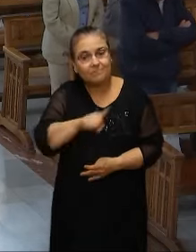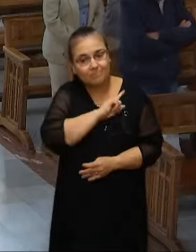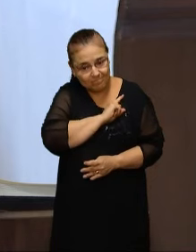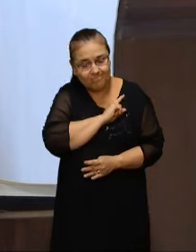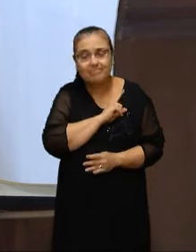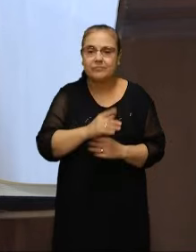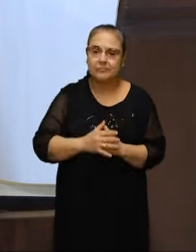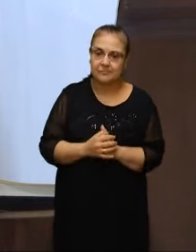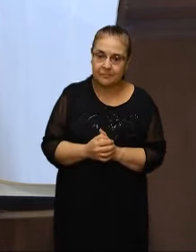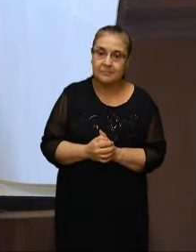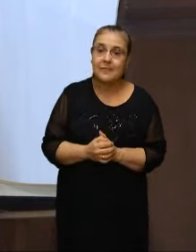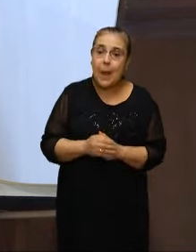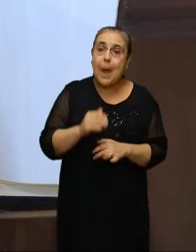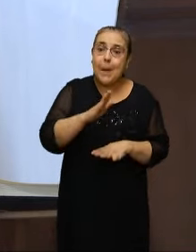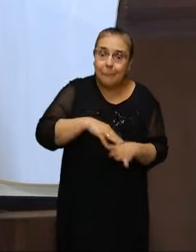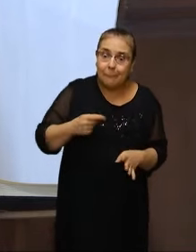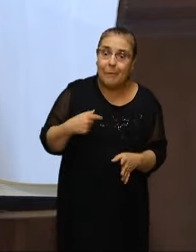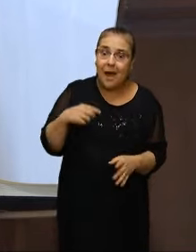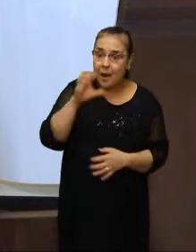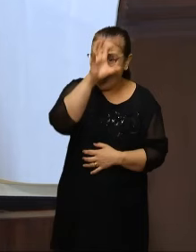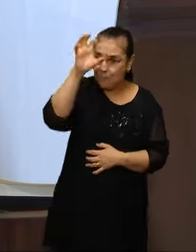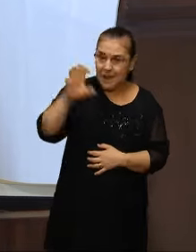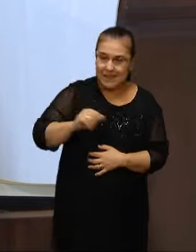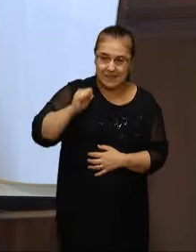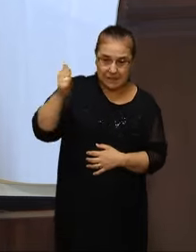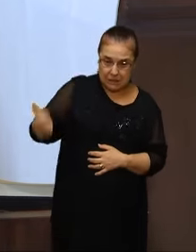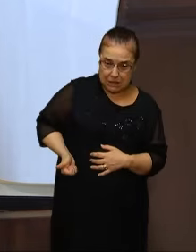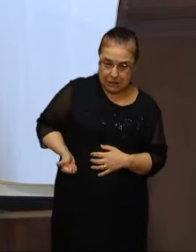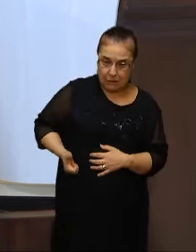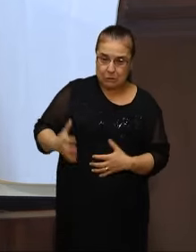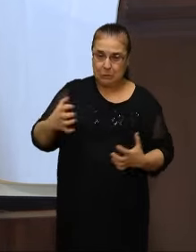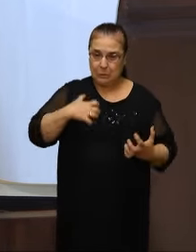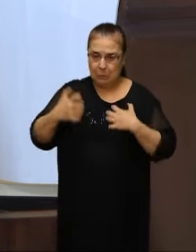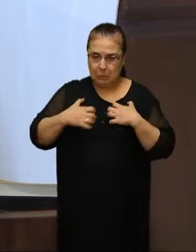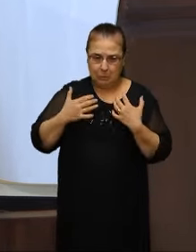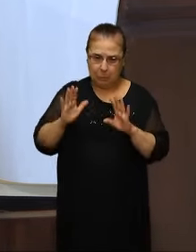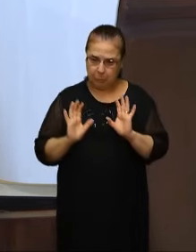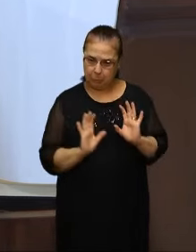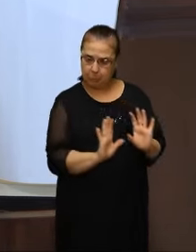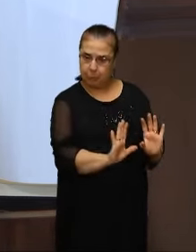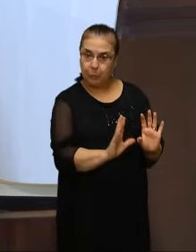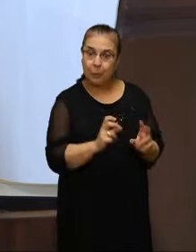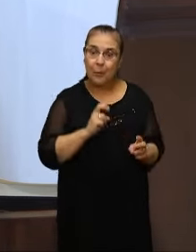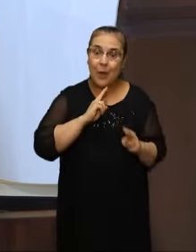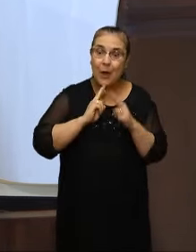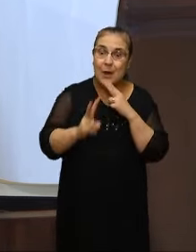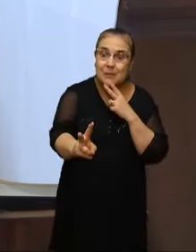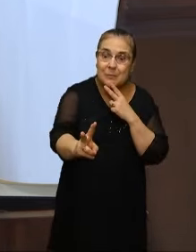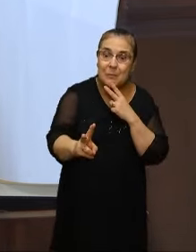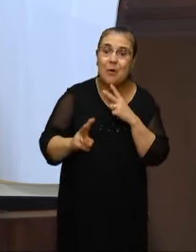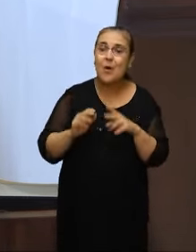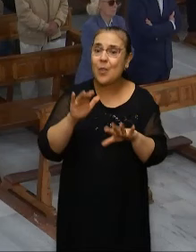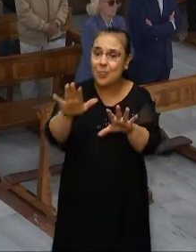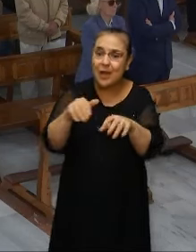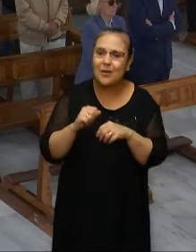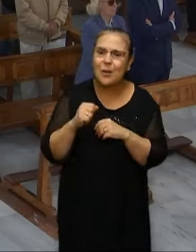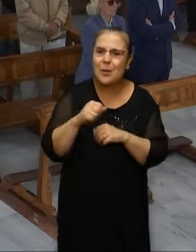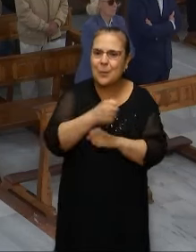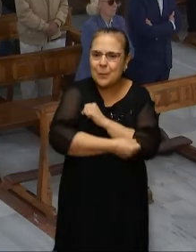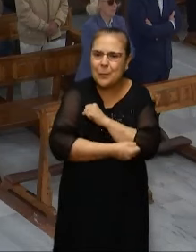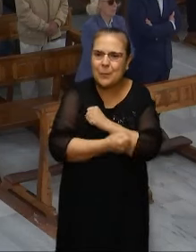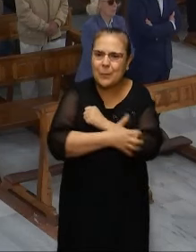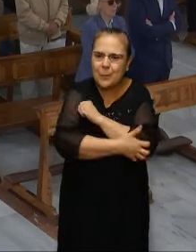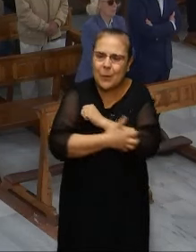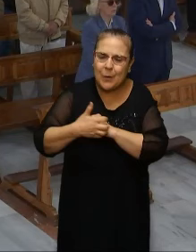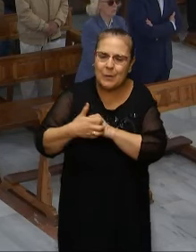óyenos para que los países ricos dejen su egoísmo y respondan a la llamada de los pobres roguemos al